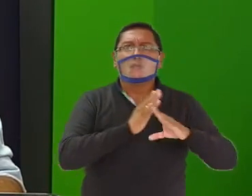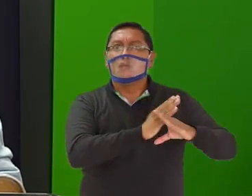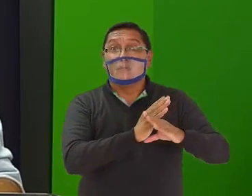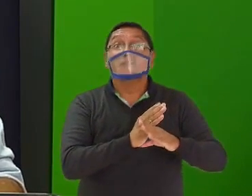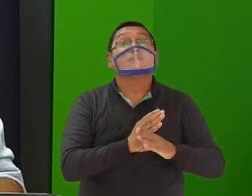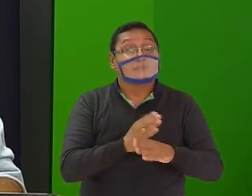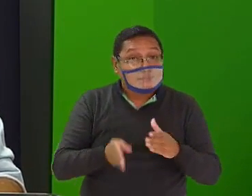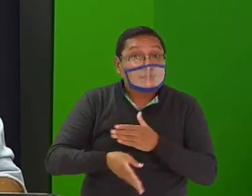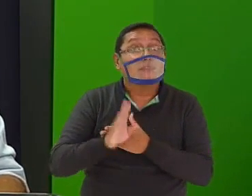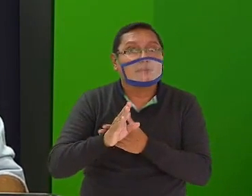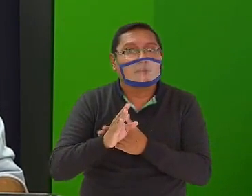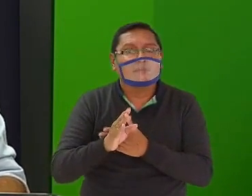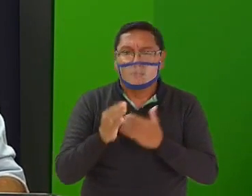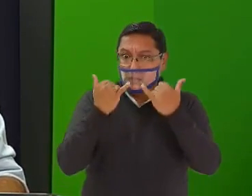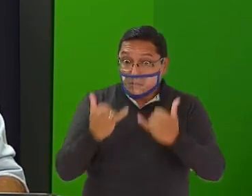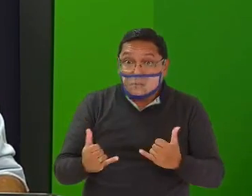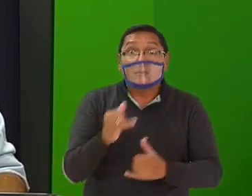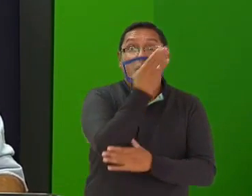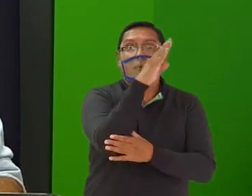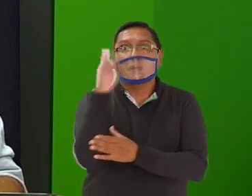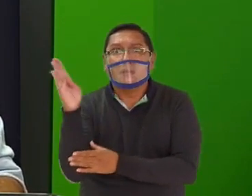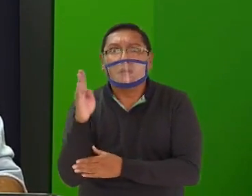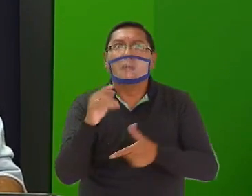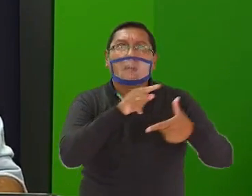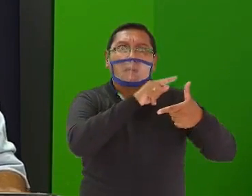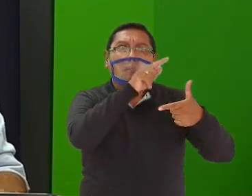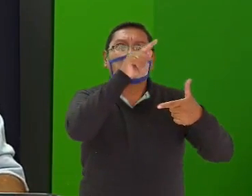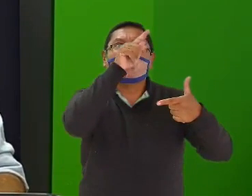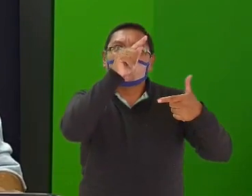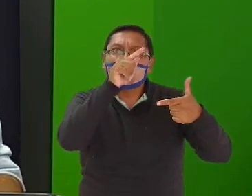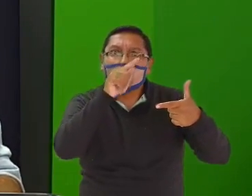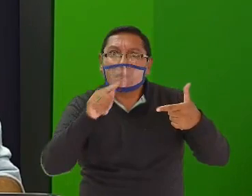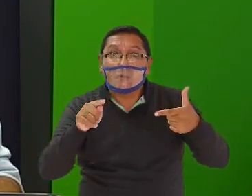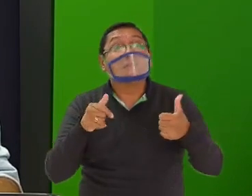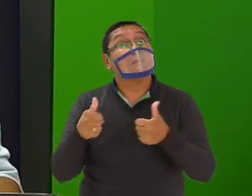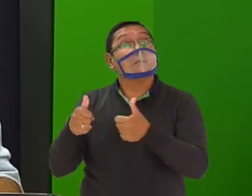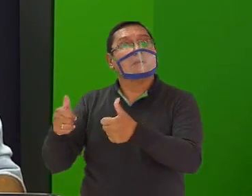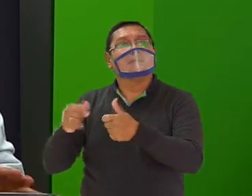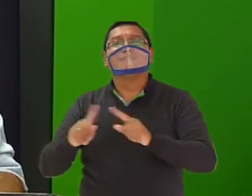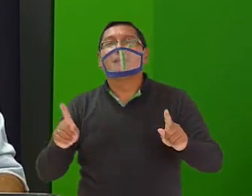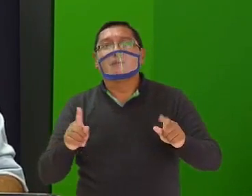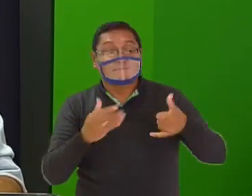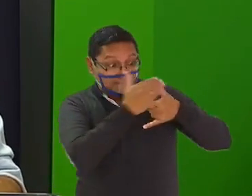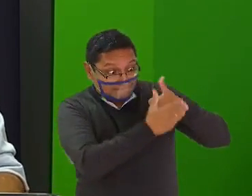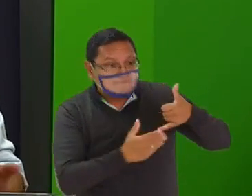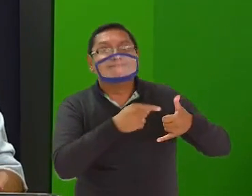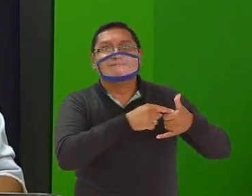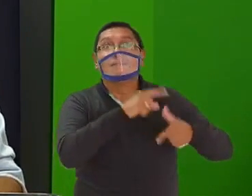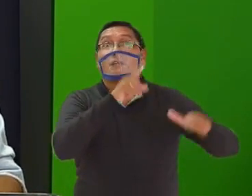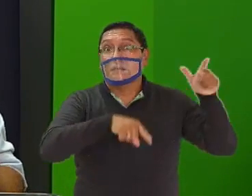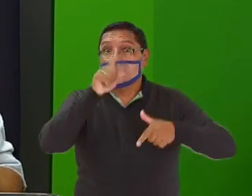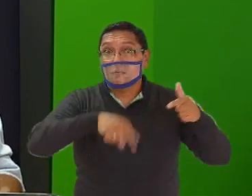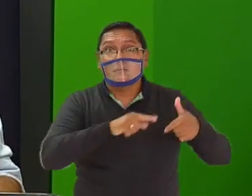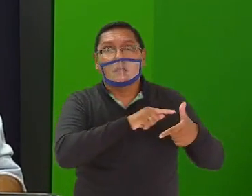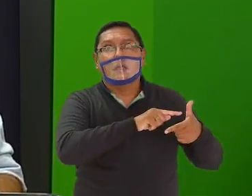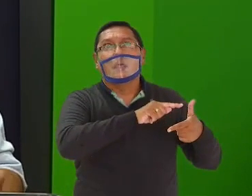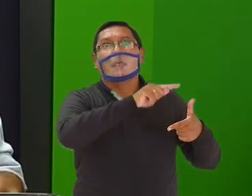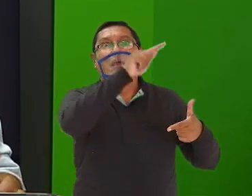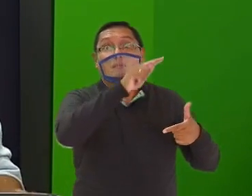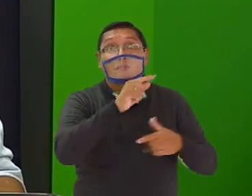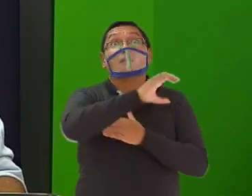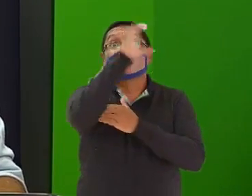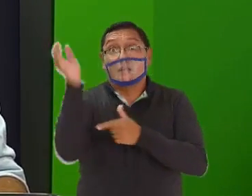mientras las cifras de Barranquilla descienden, las de otras ciudades, incluso del Caribe colombiano, aumentan. Debemos mantenernos